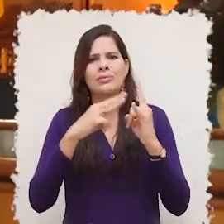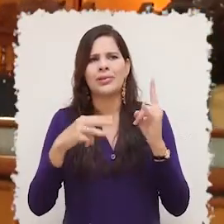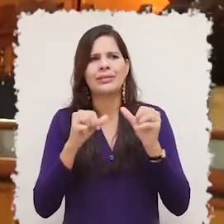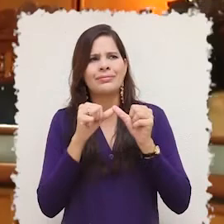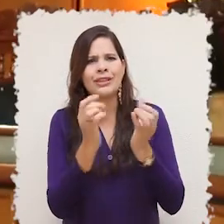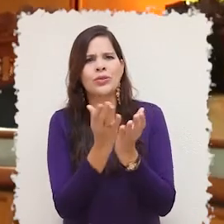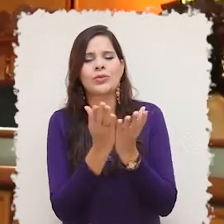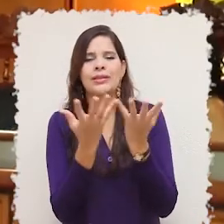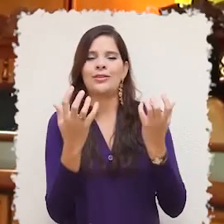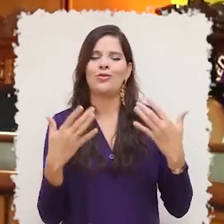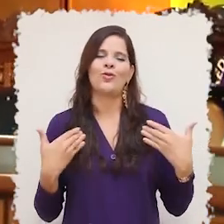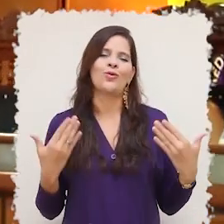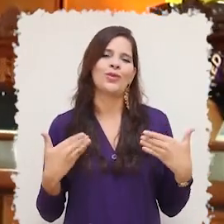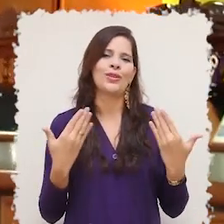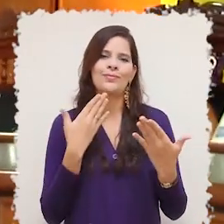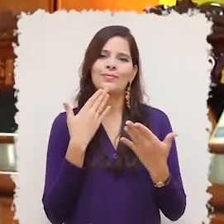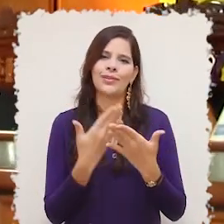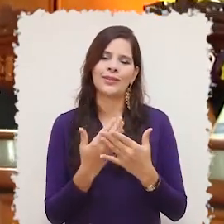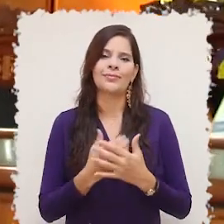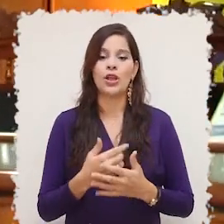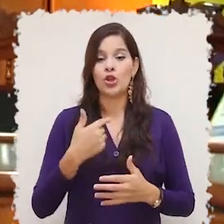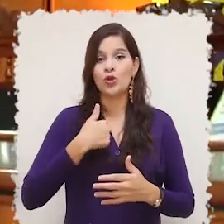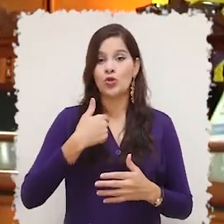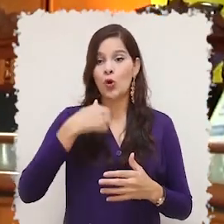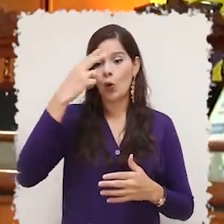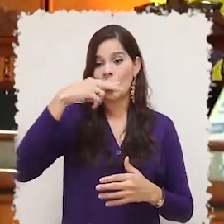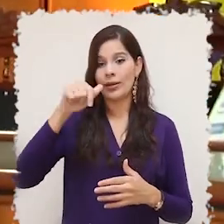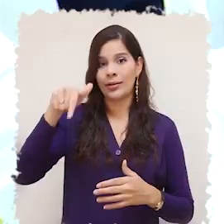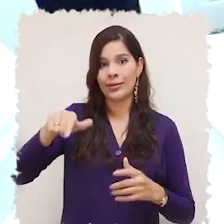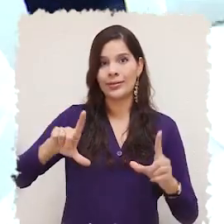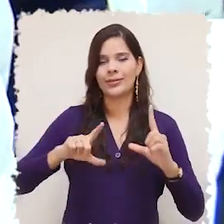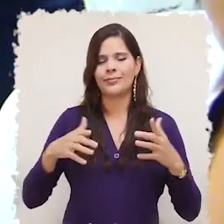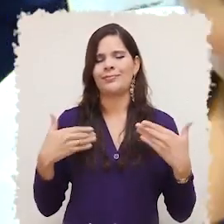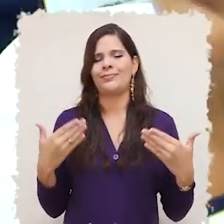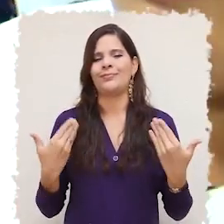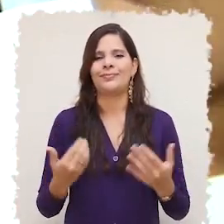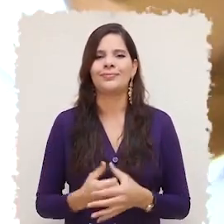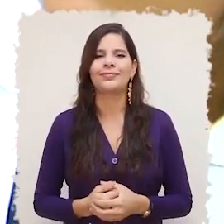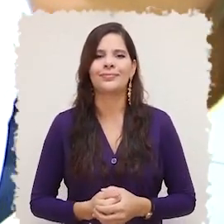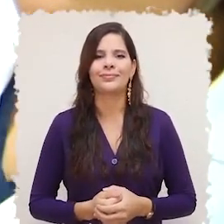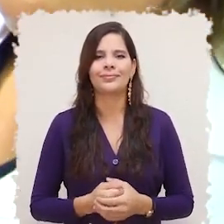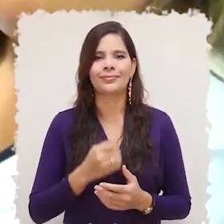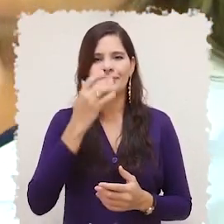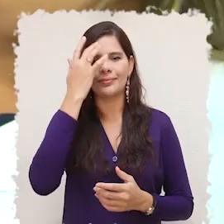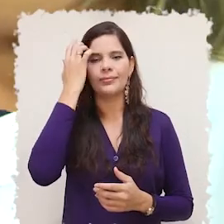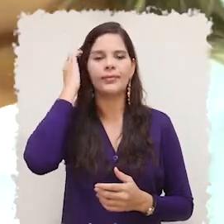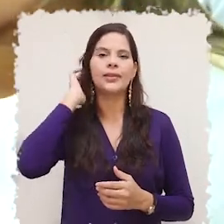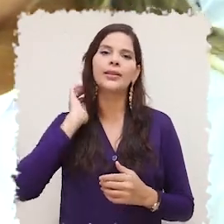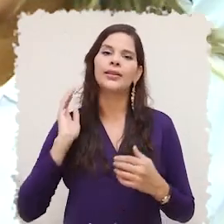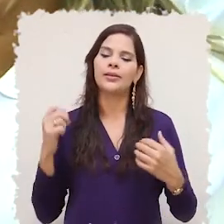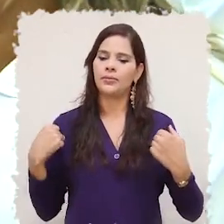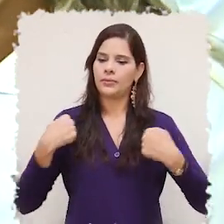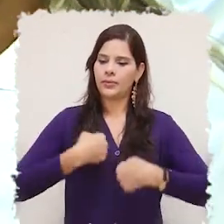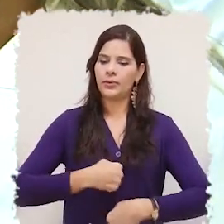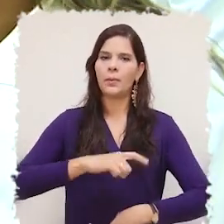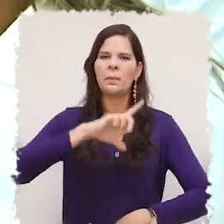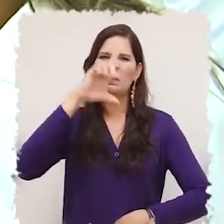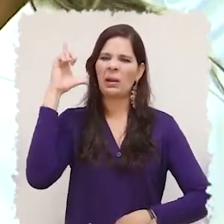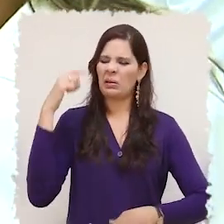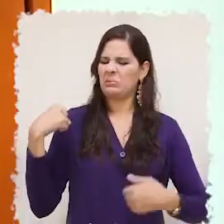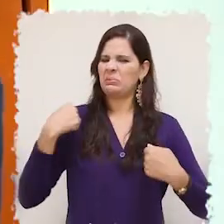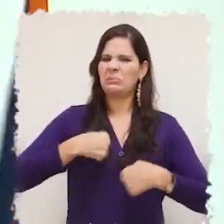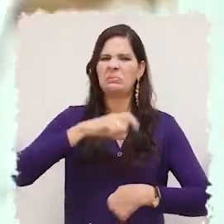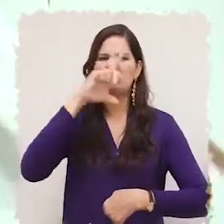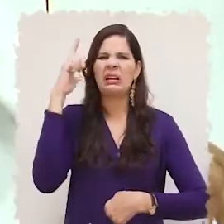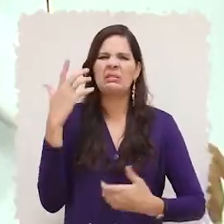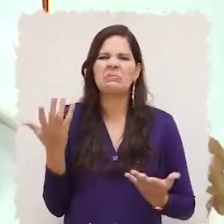mí es digno y placentero que mi hija haya estudiado aquí. El fondo histórico del significado de la bata blanca podría